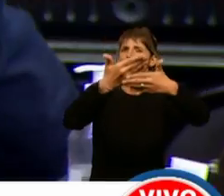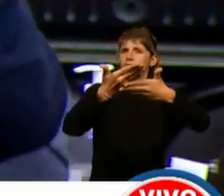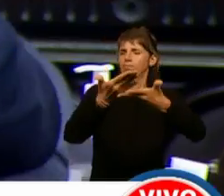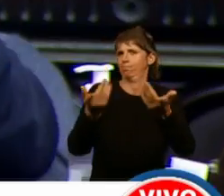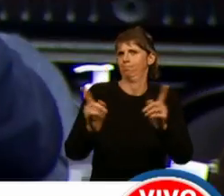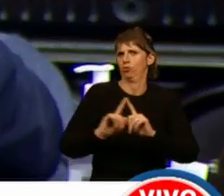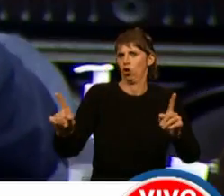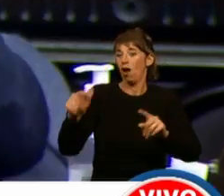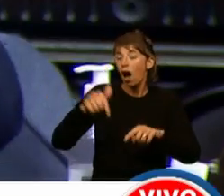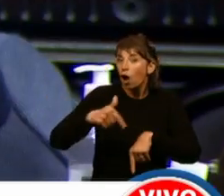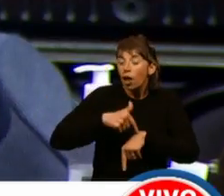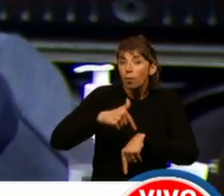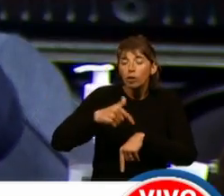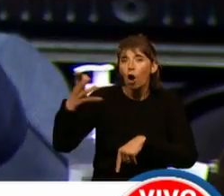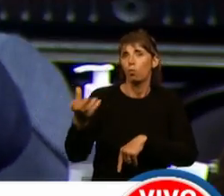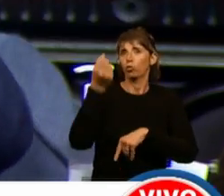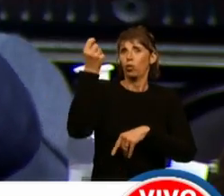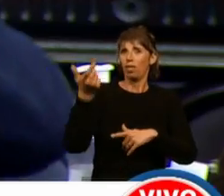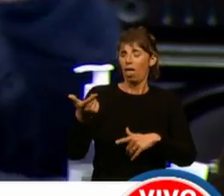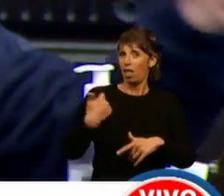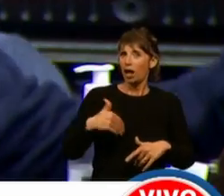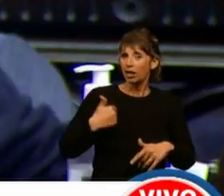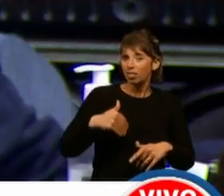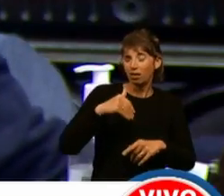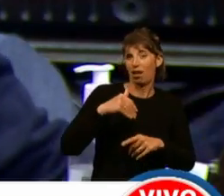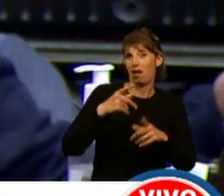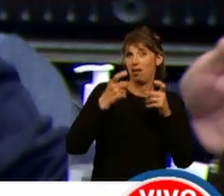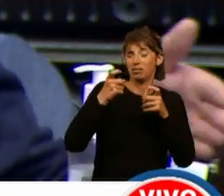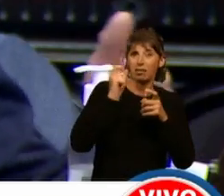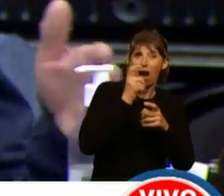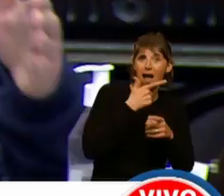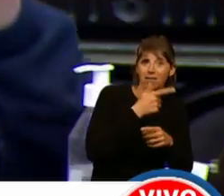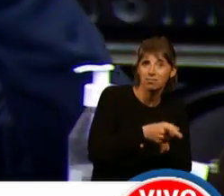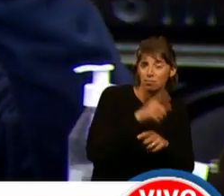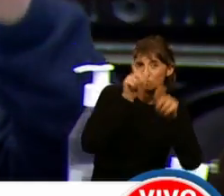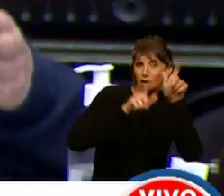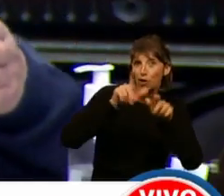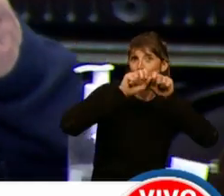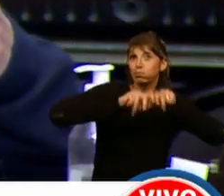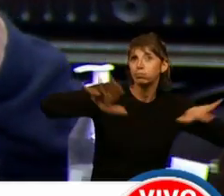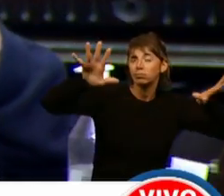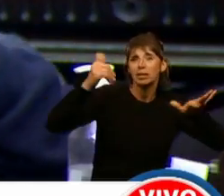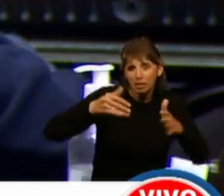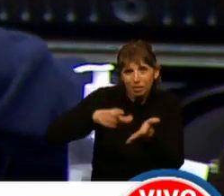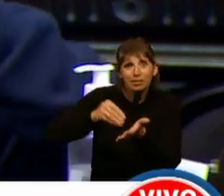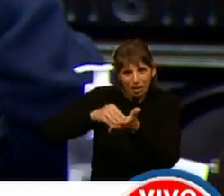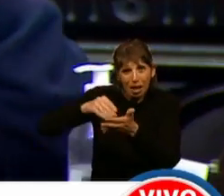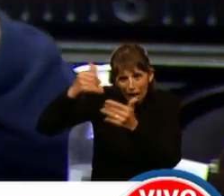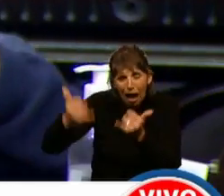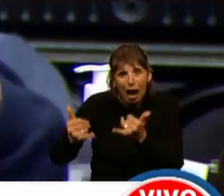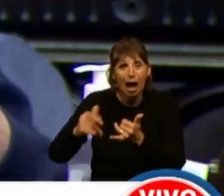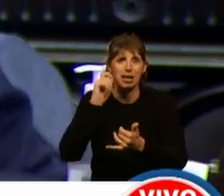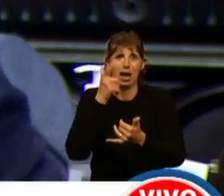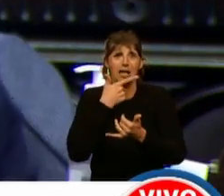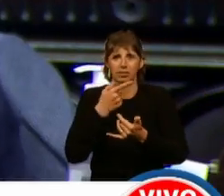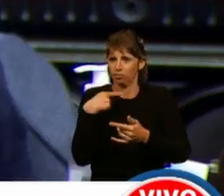una enorme oportunidad argentinos que necesitan gas y gas abajo de la tierra tenemos que diseñar un mecanismo político no necesariamente lo